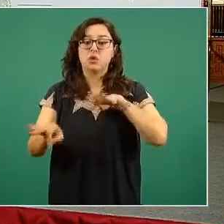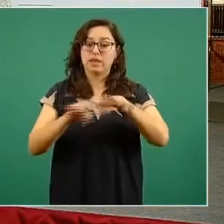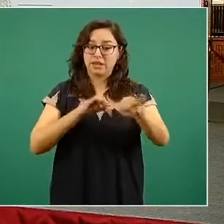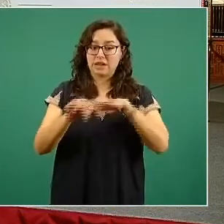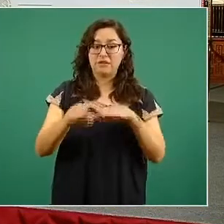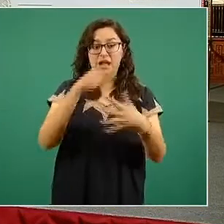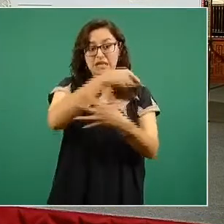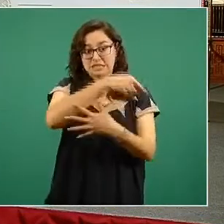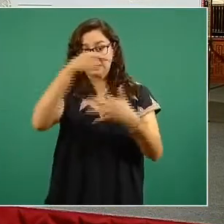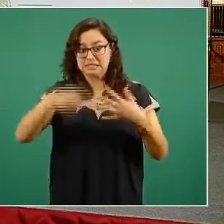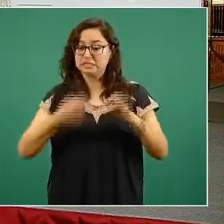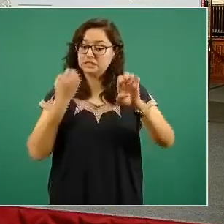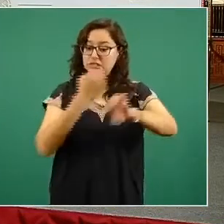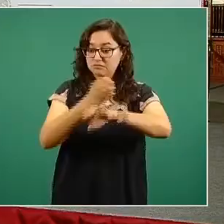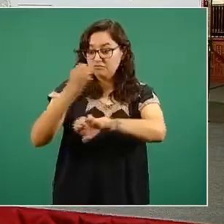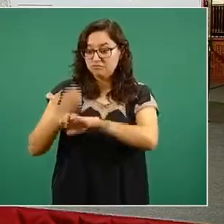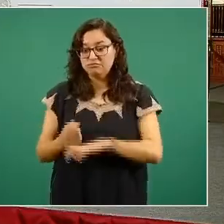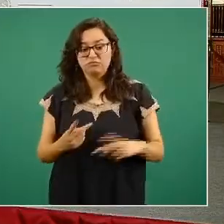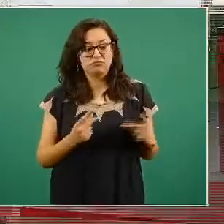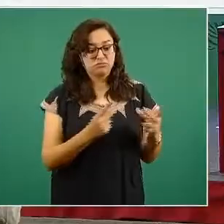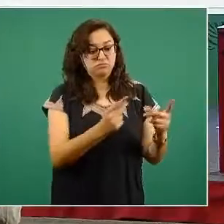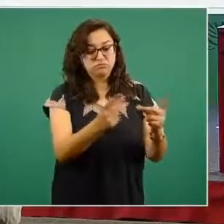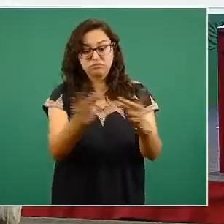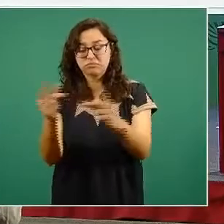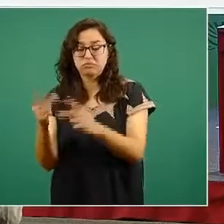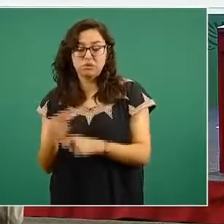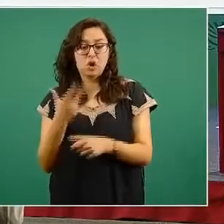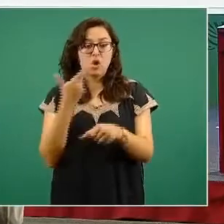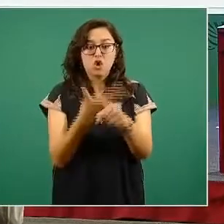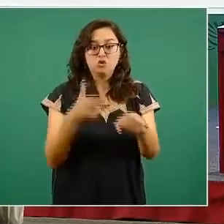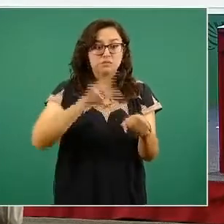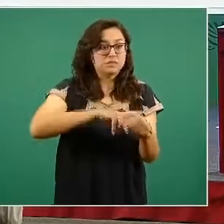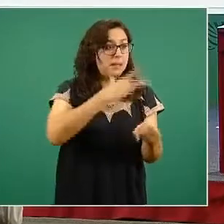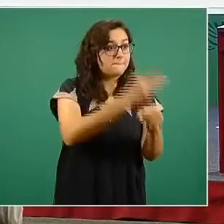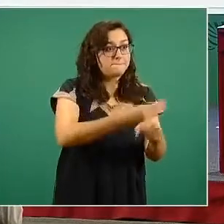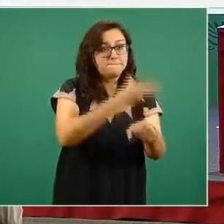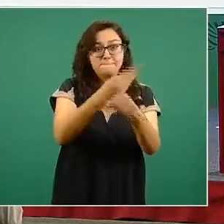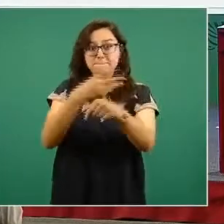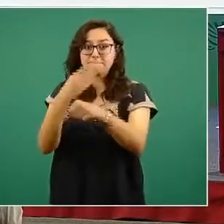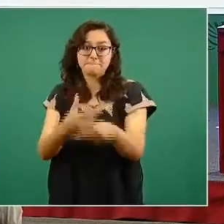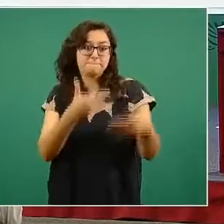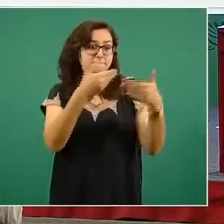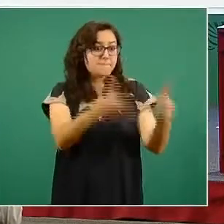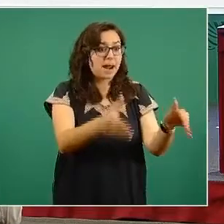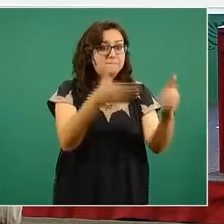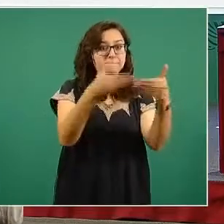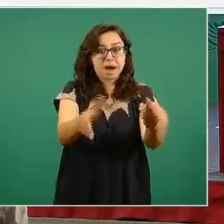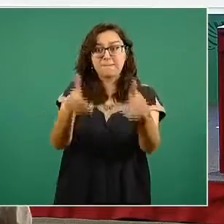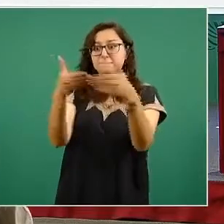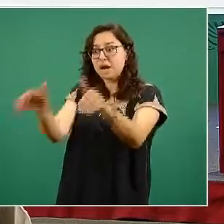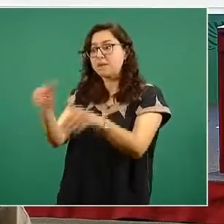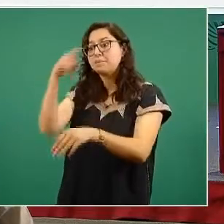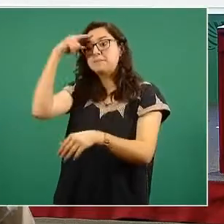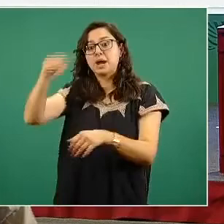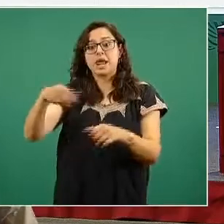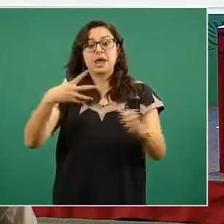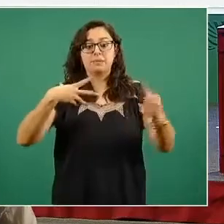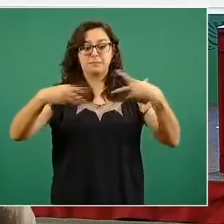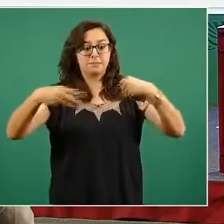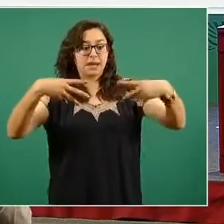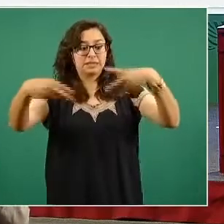una expansión hospitalaria, la reconversión que se ha estado haciendo a lo largo del proceso de la pandemia, pero